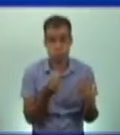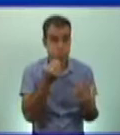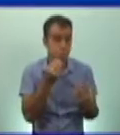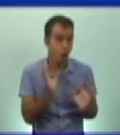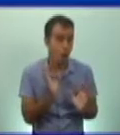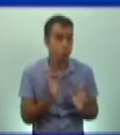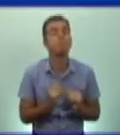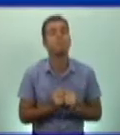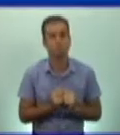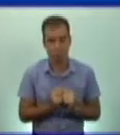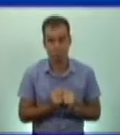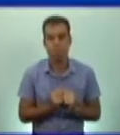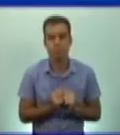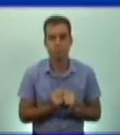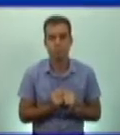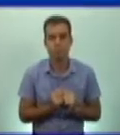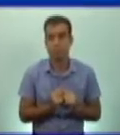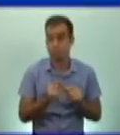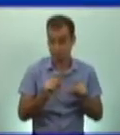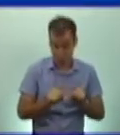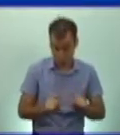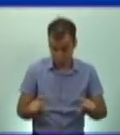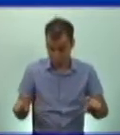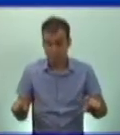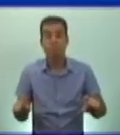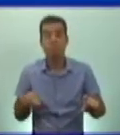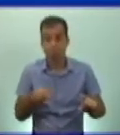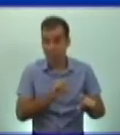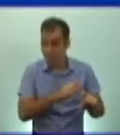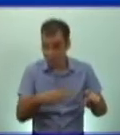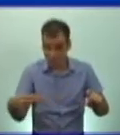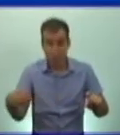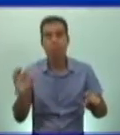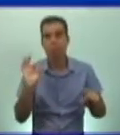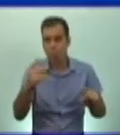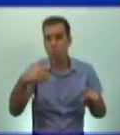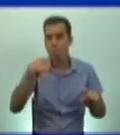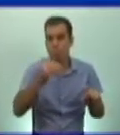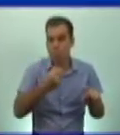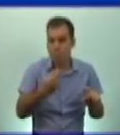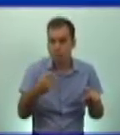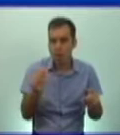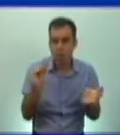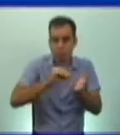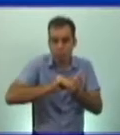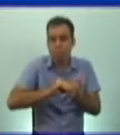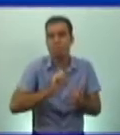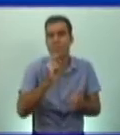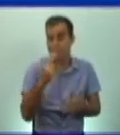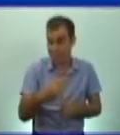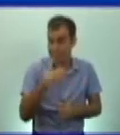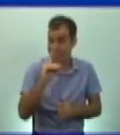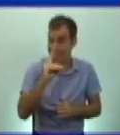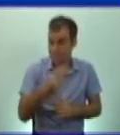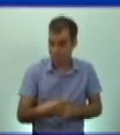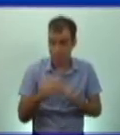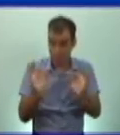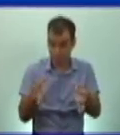una ecuación química, también hay que poner el delta H. Por tanto, para escribir una ecuación química,